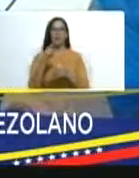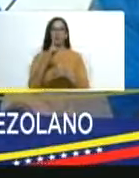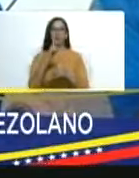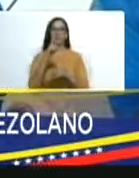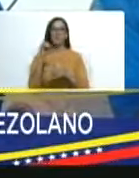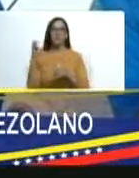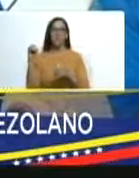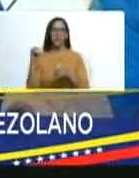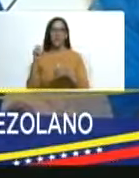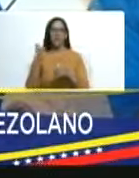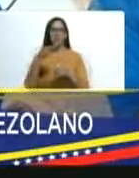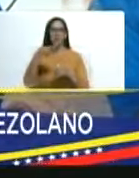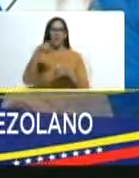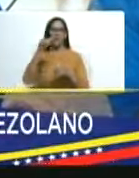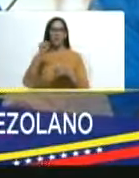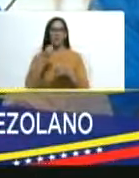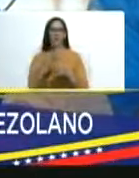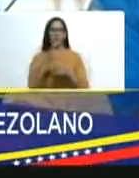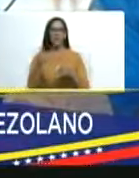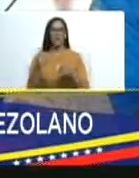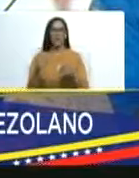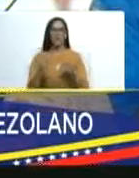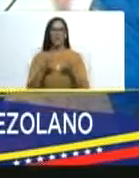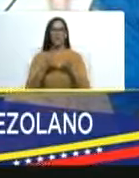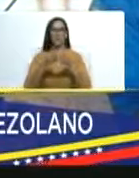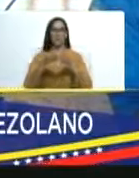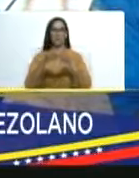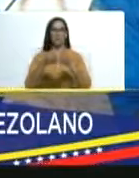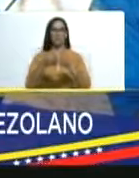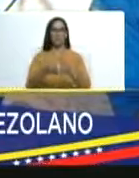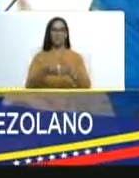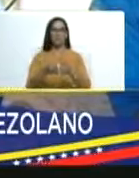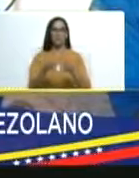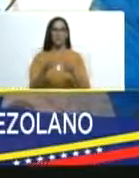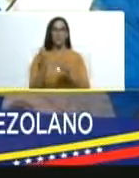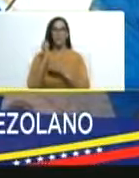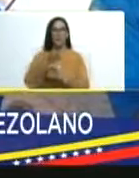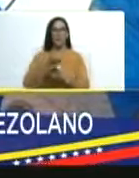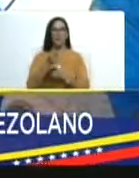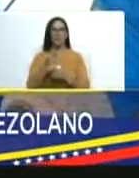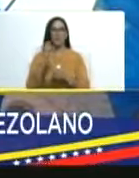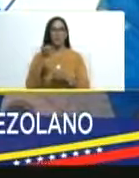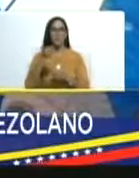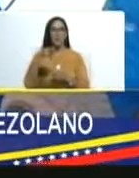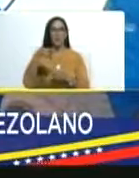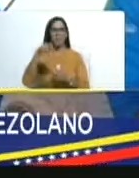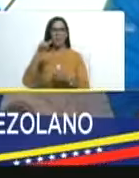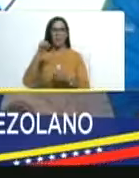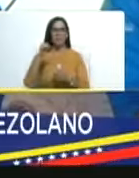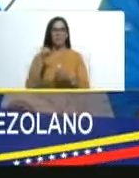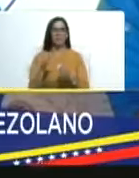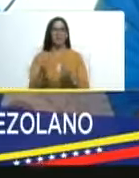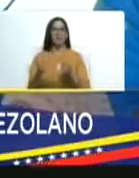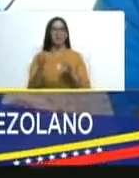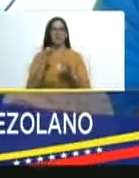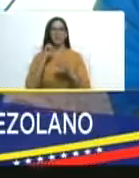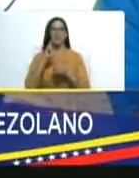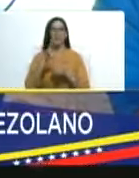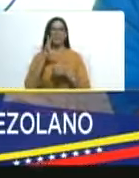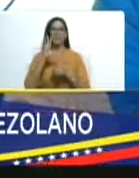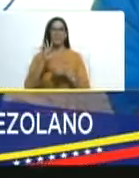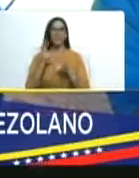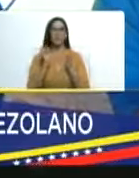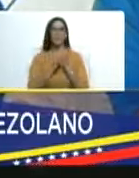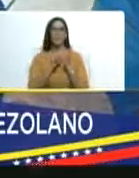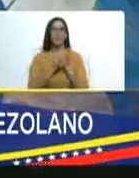que vamos a estar ubicando en cada embarcación, en cada bote del pescador. Ese GPS envía cada 35